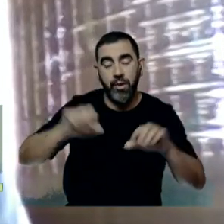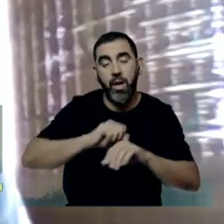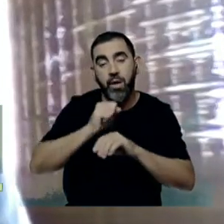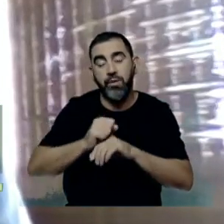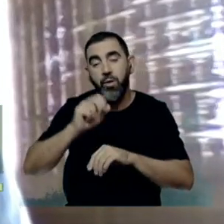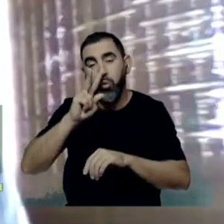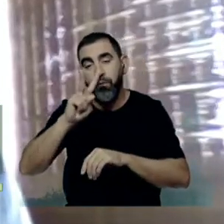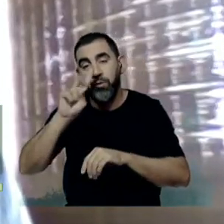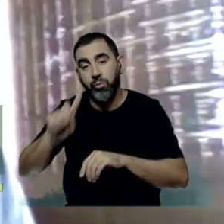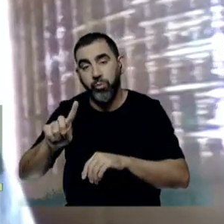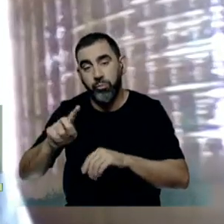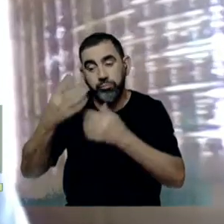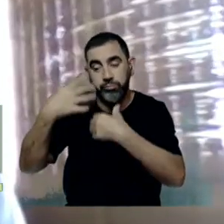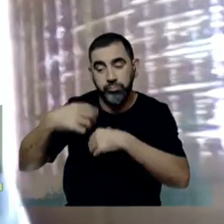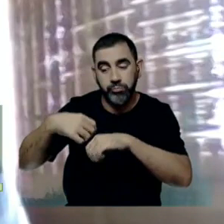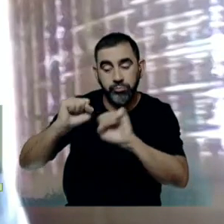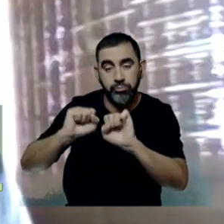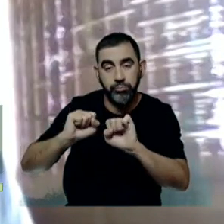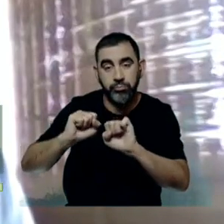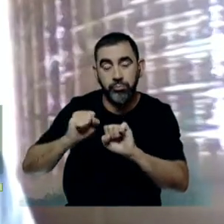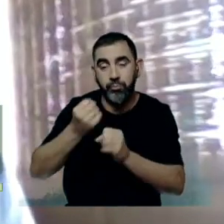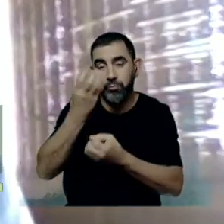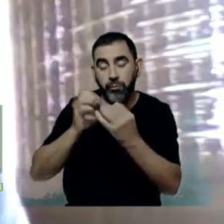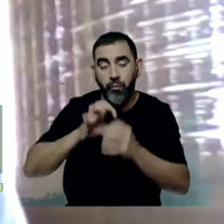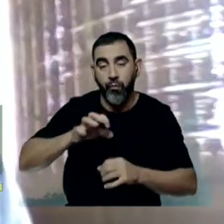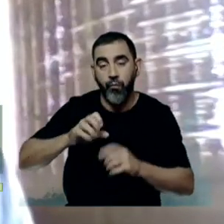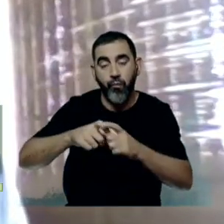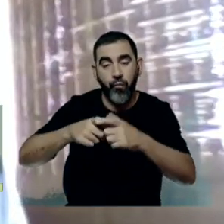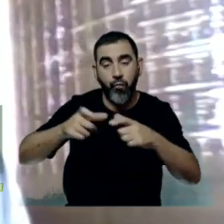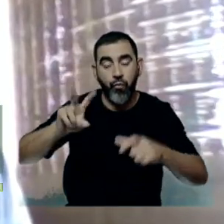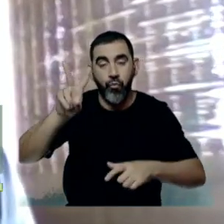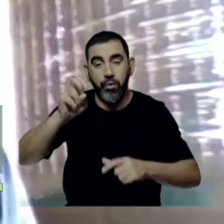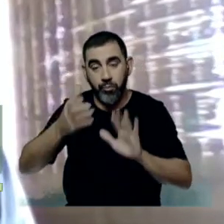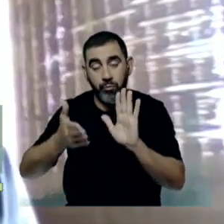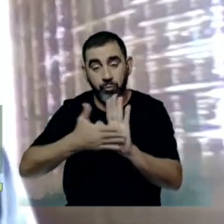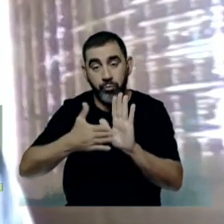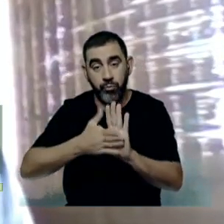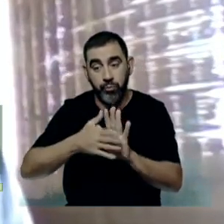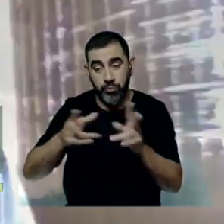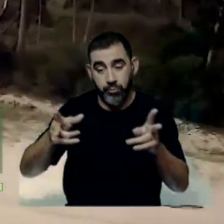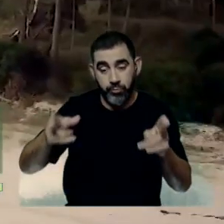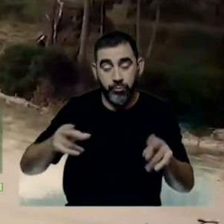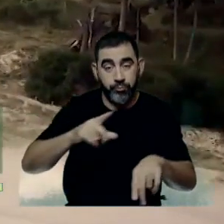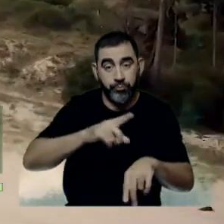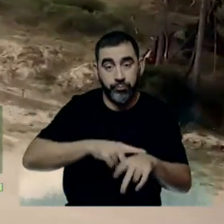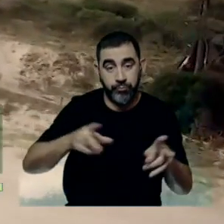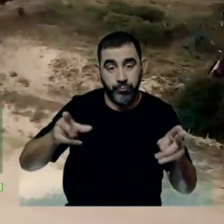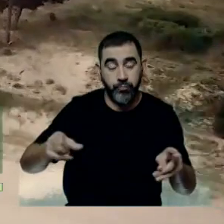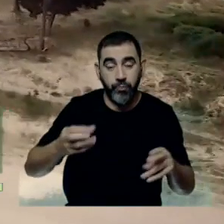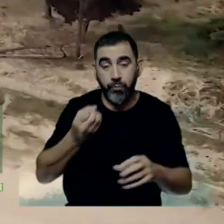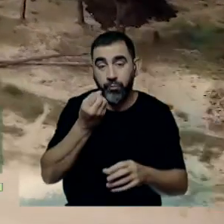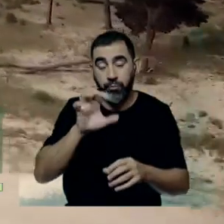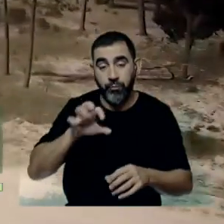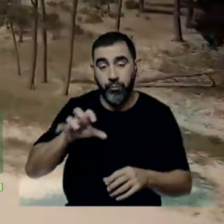2021 para detectar la presencia de exploraciones. Y allí demostramos que en ese periodo de tiempo las